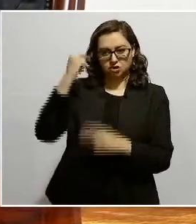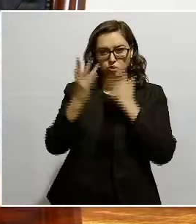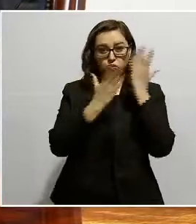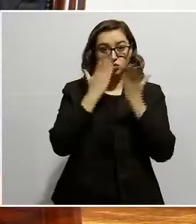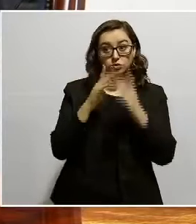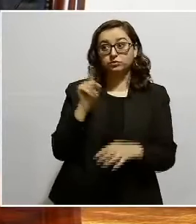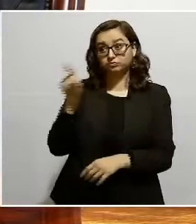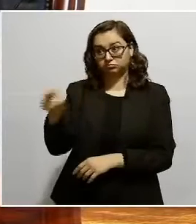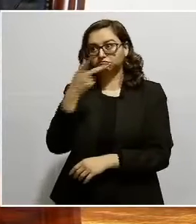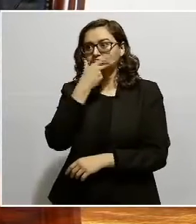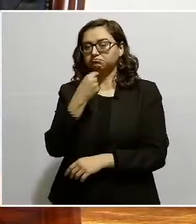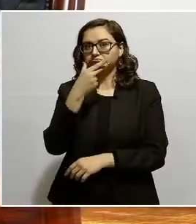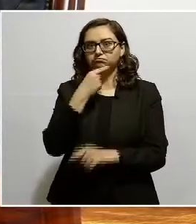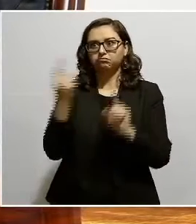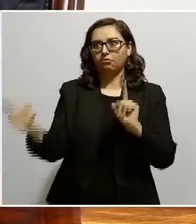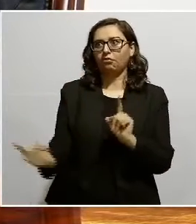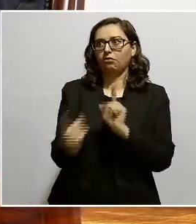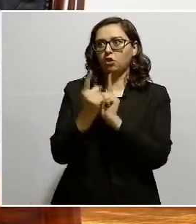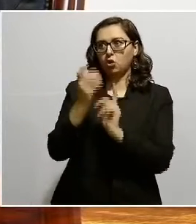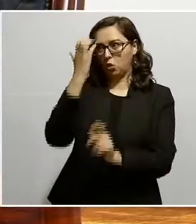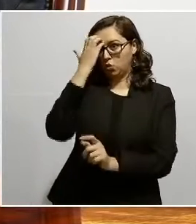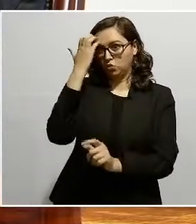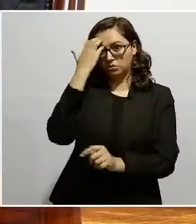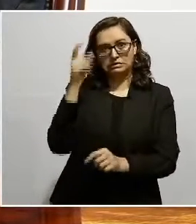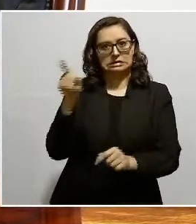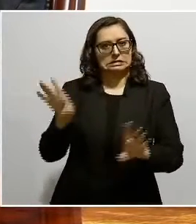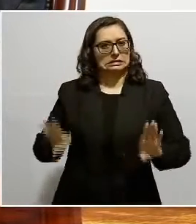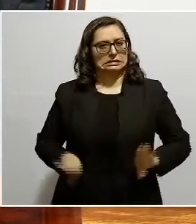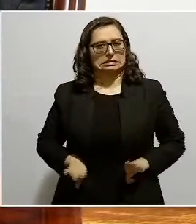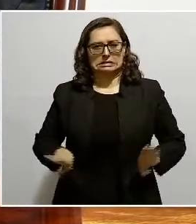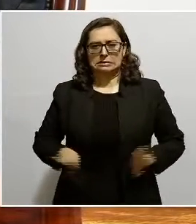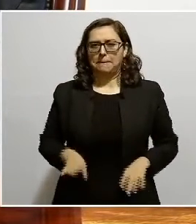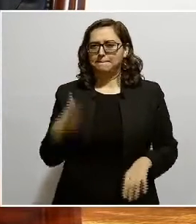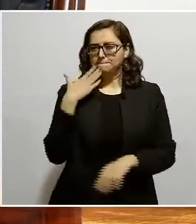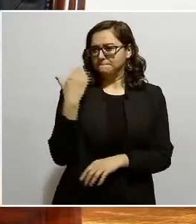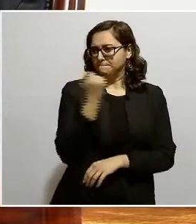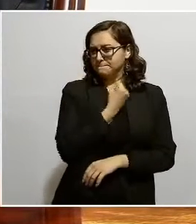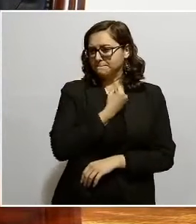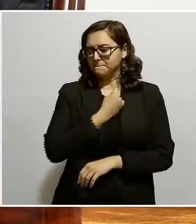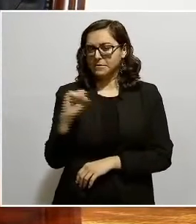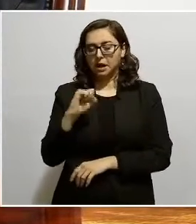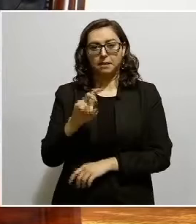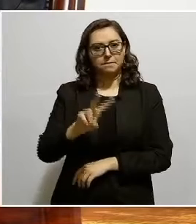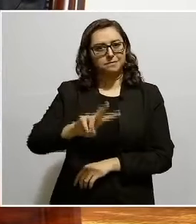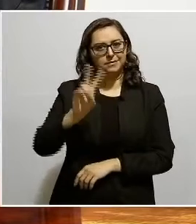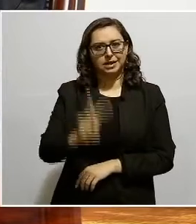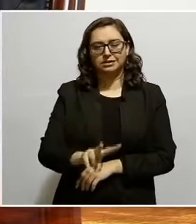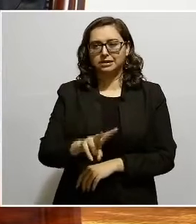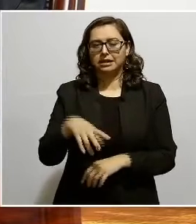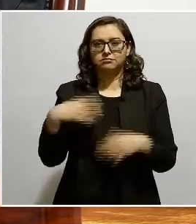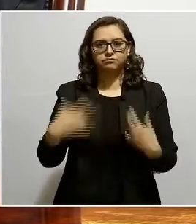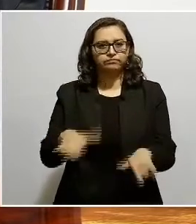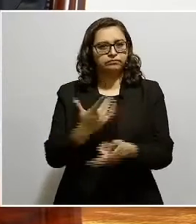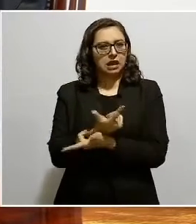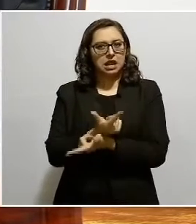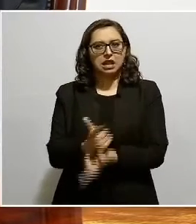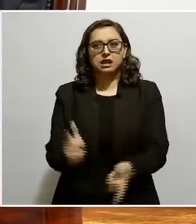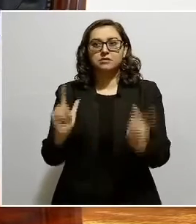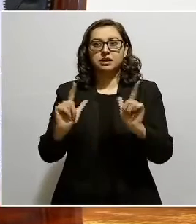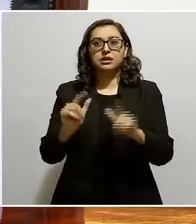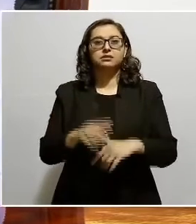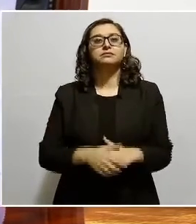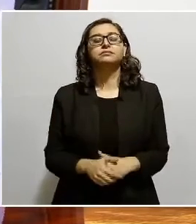hombre talentoso y de probadas convicciones humanistas y libertarias. Lo vi por